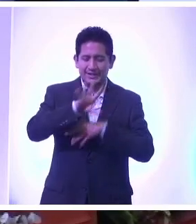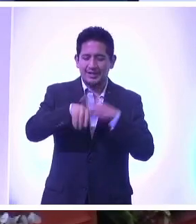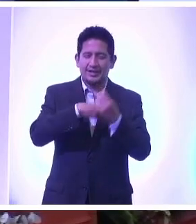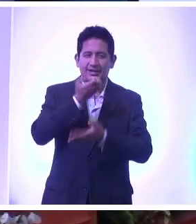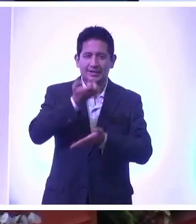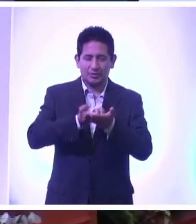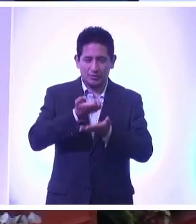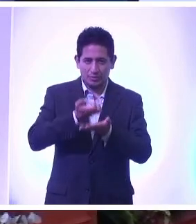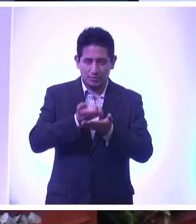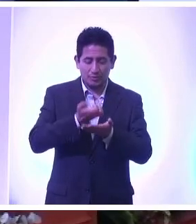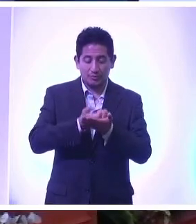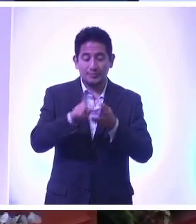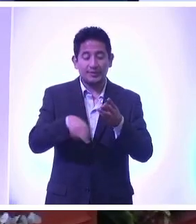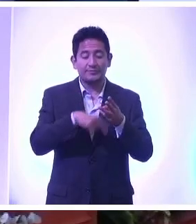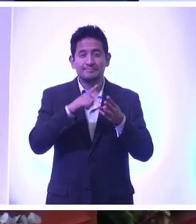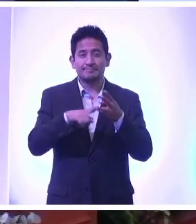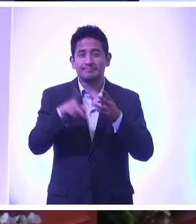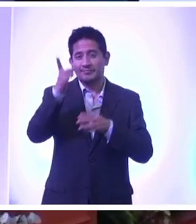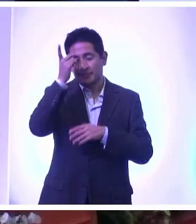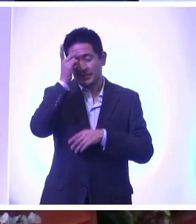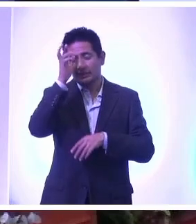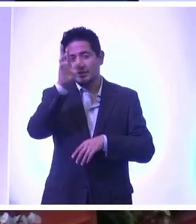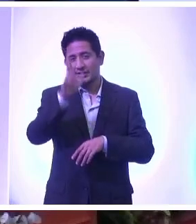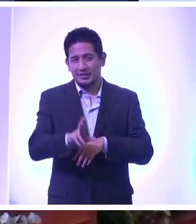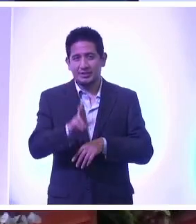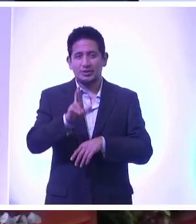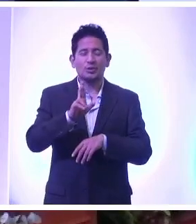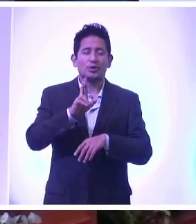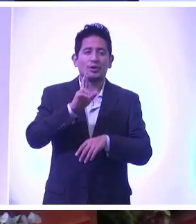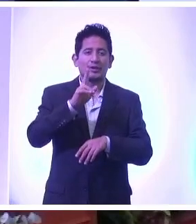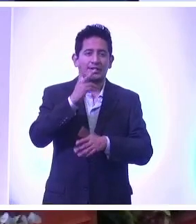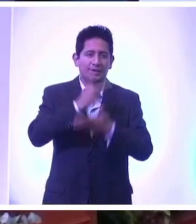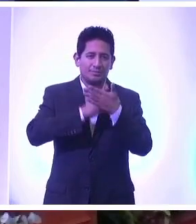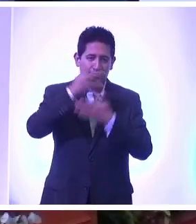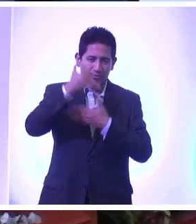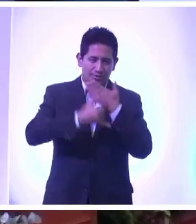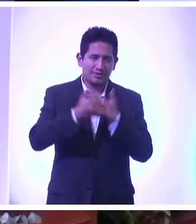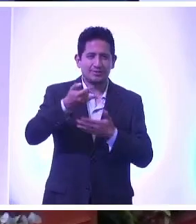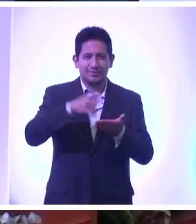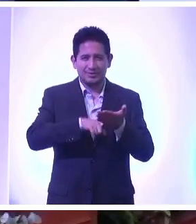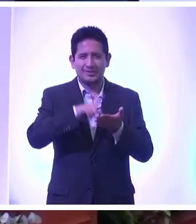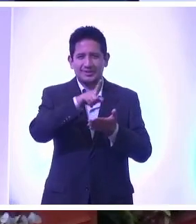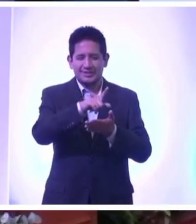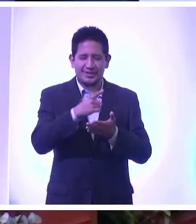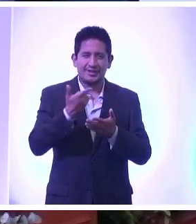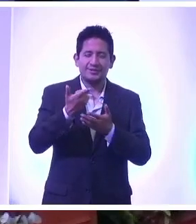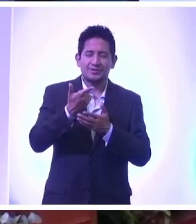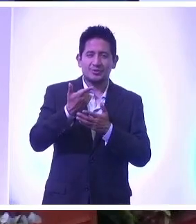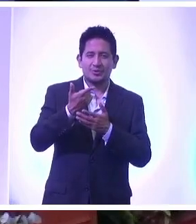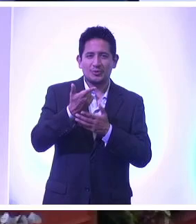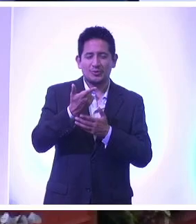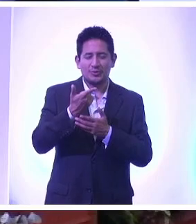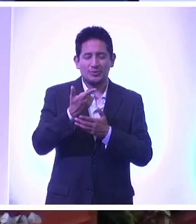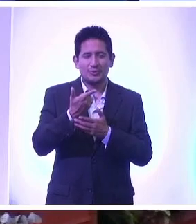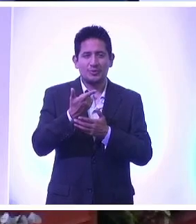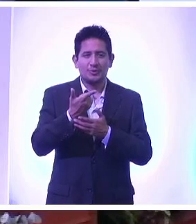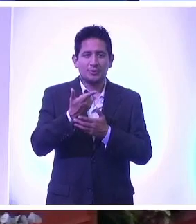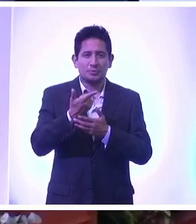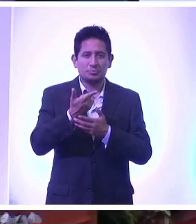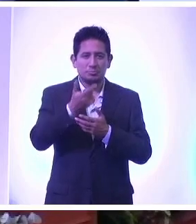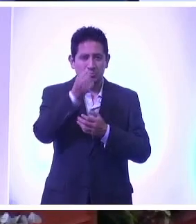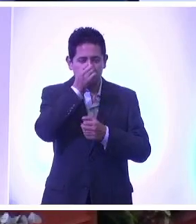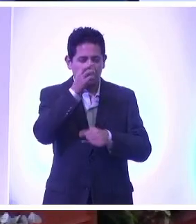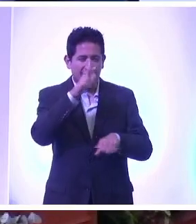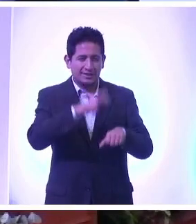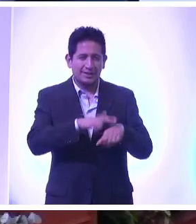director de proyectos digitales del gobierno de la República de México director de la editorial sinergia eh